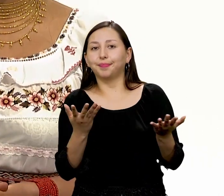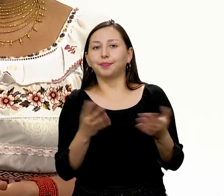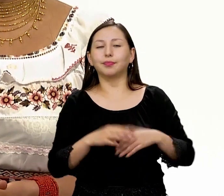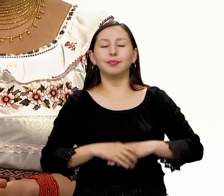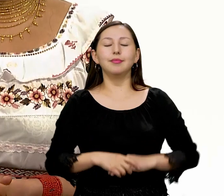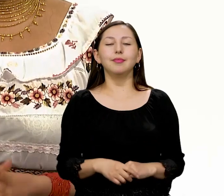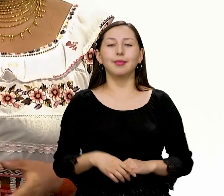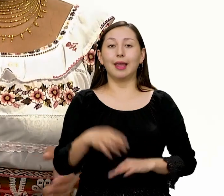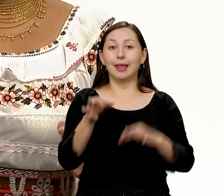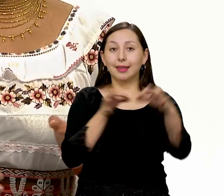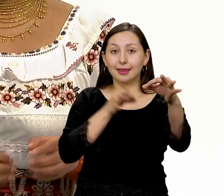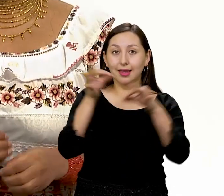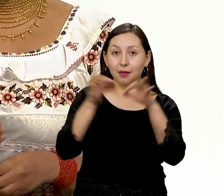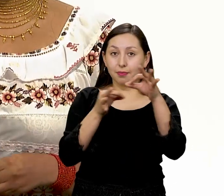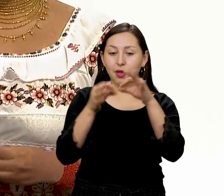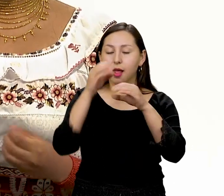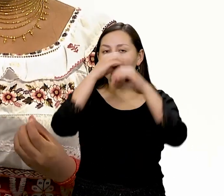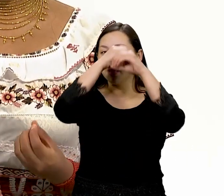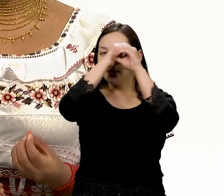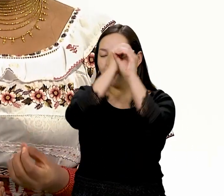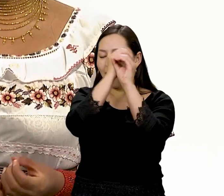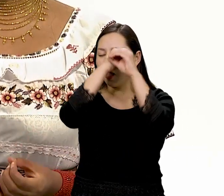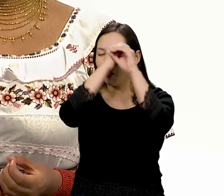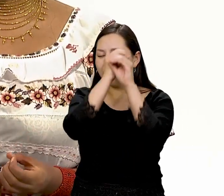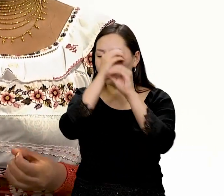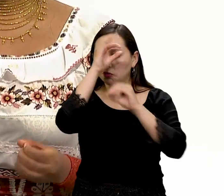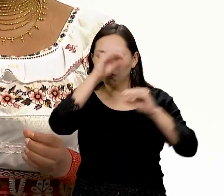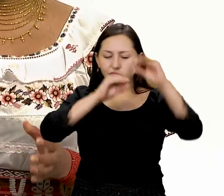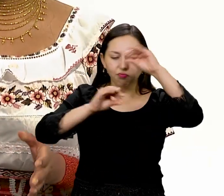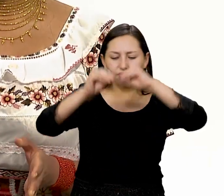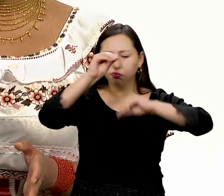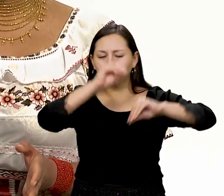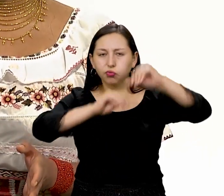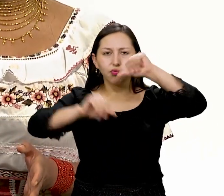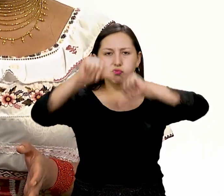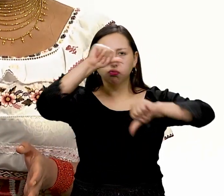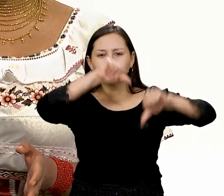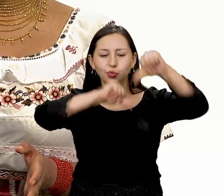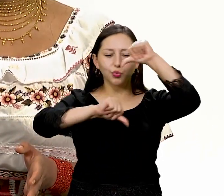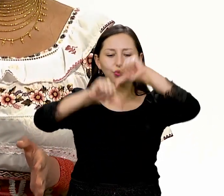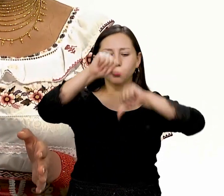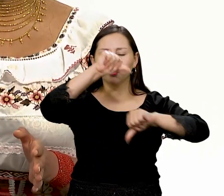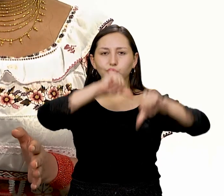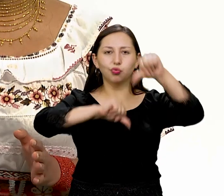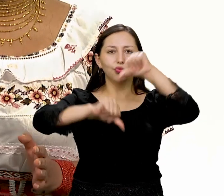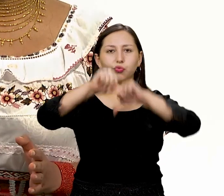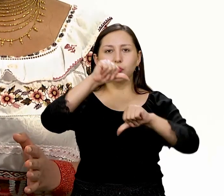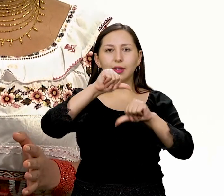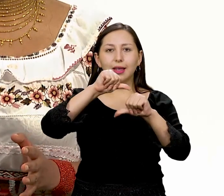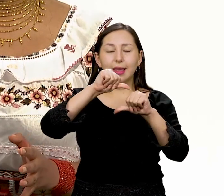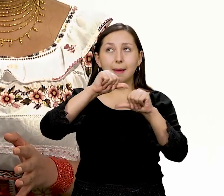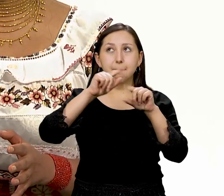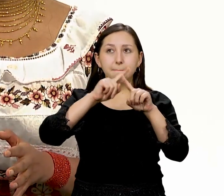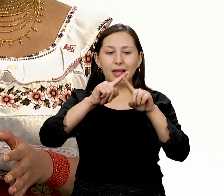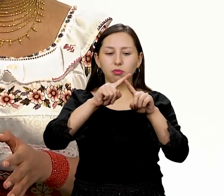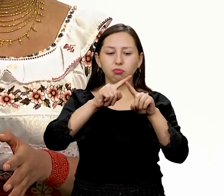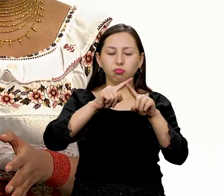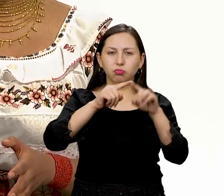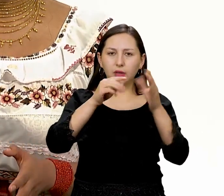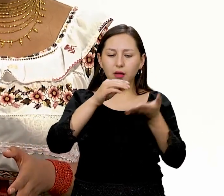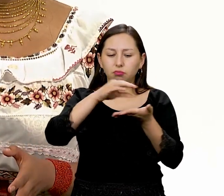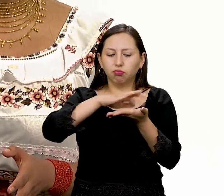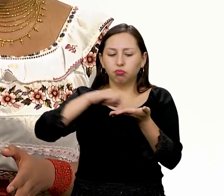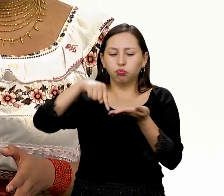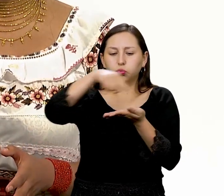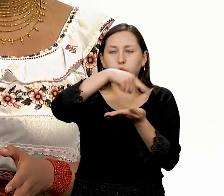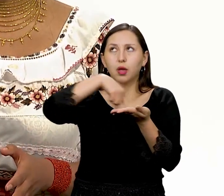laboratorio. Tú haces la dosis y todo el proceso, pero esta hormona no puede tener contacto directo con